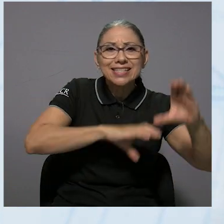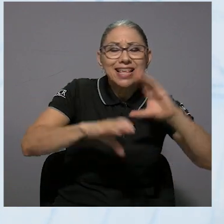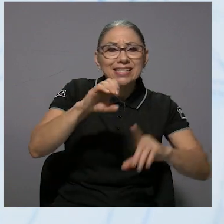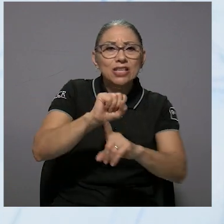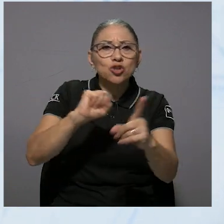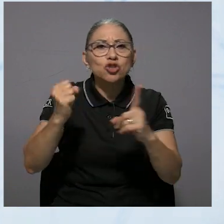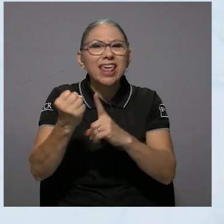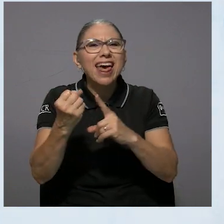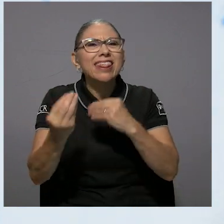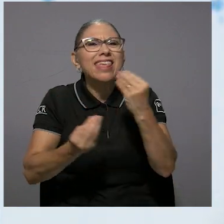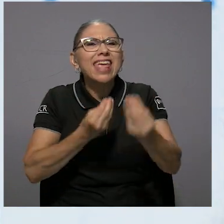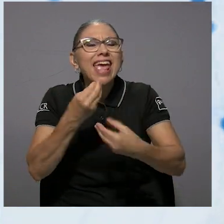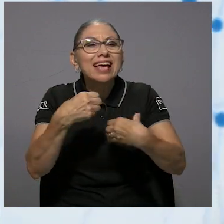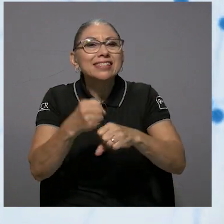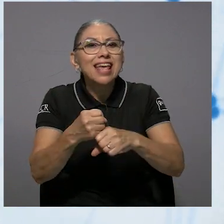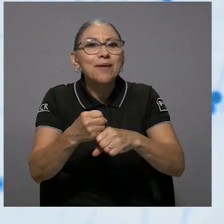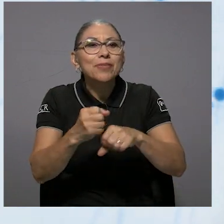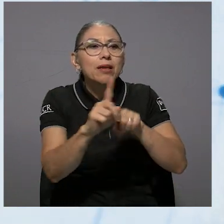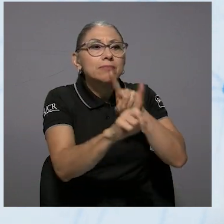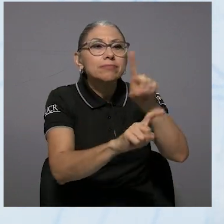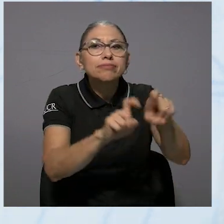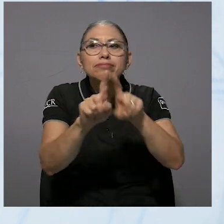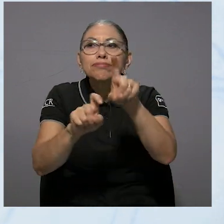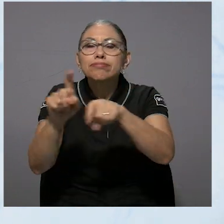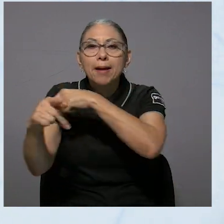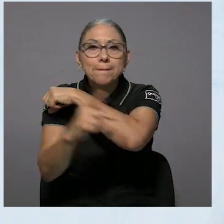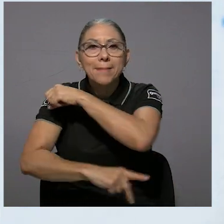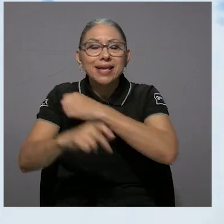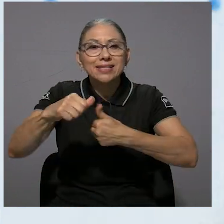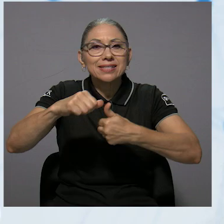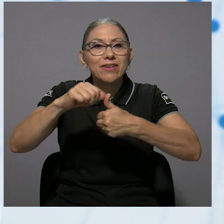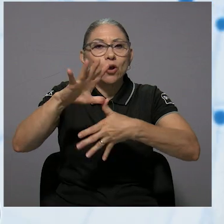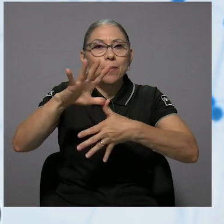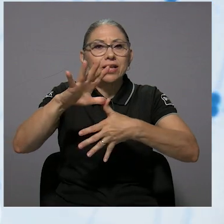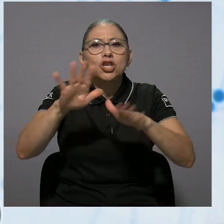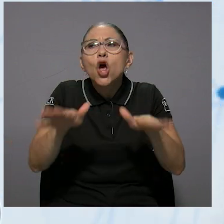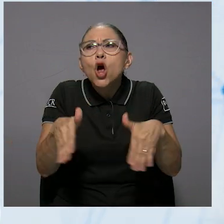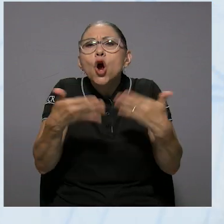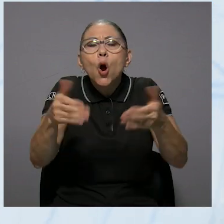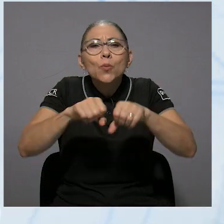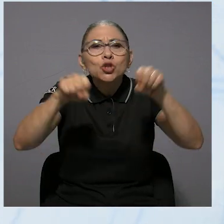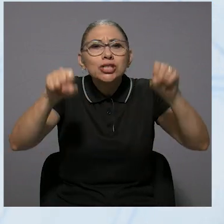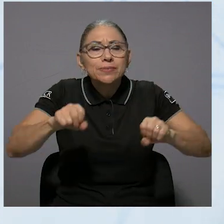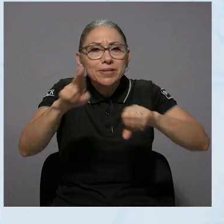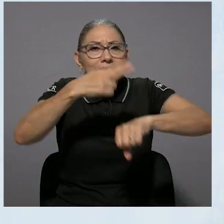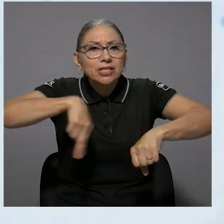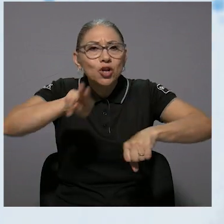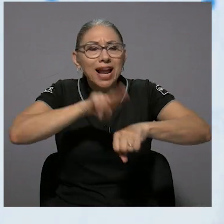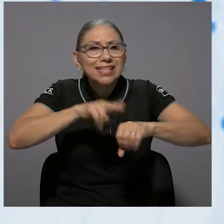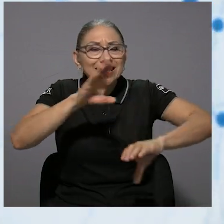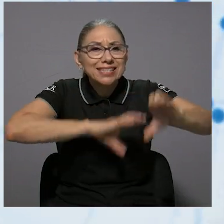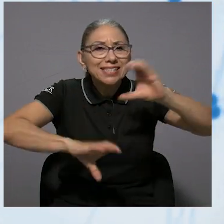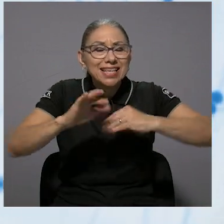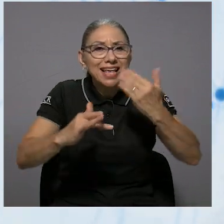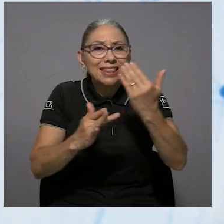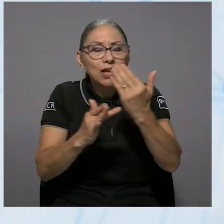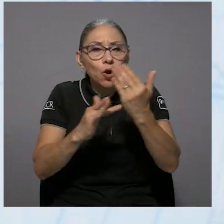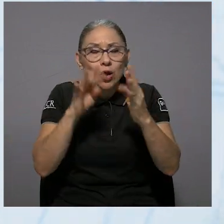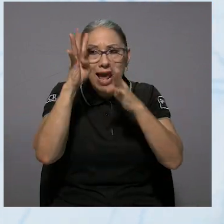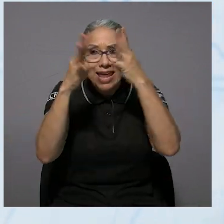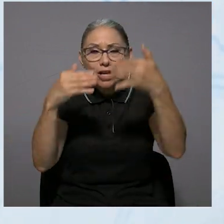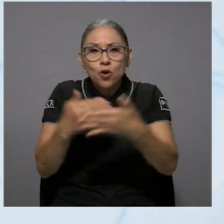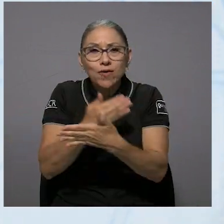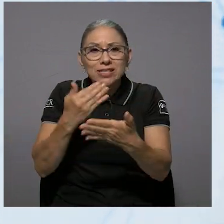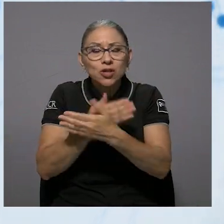sociedad, lo que hacía era hacer esta consulta a los países iberoamericanos de cómo los sistemas nacionales de ciencia y tecnología e innovación de